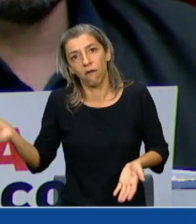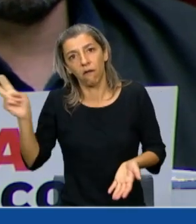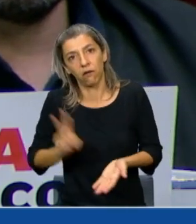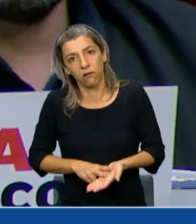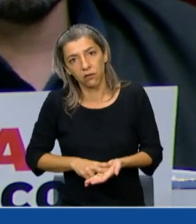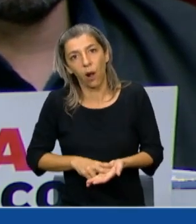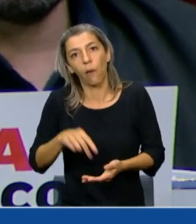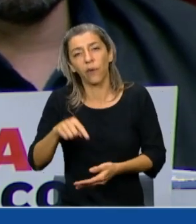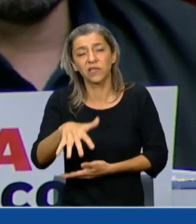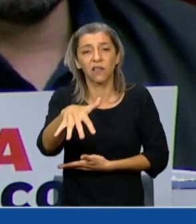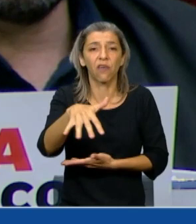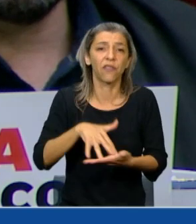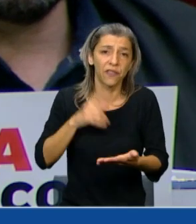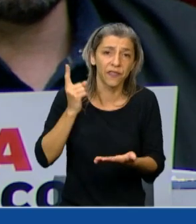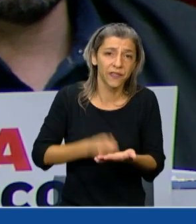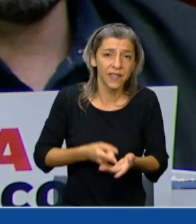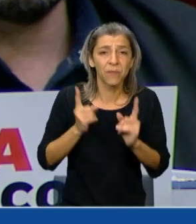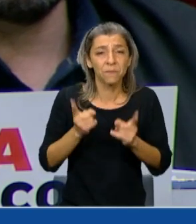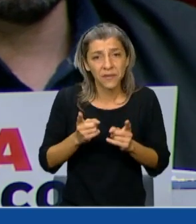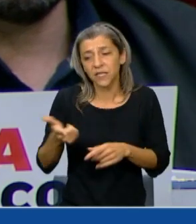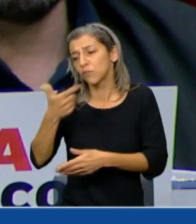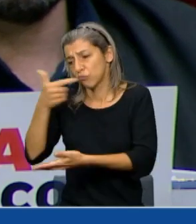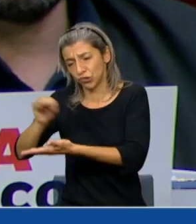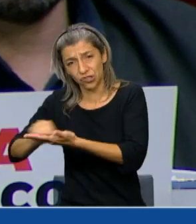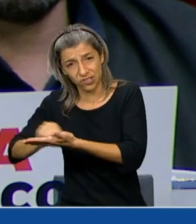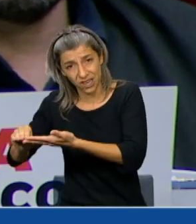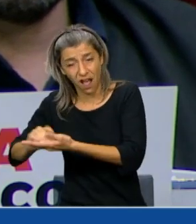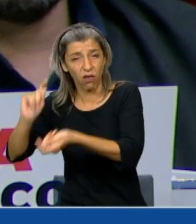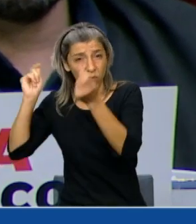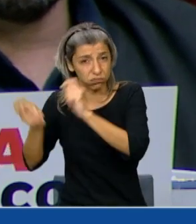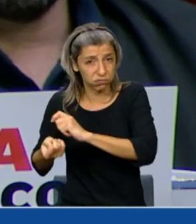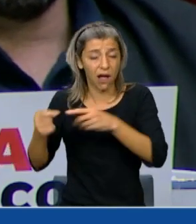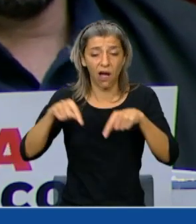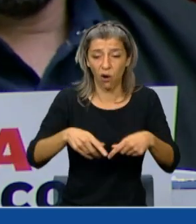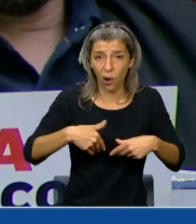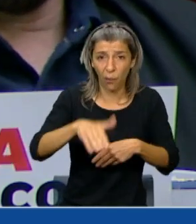este dictamen, esta media sanción con las modificaciones que vienen del Senado,